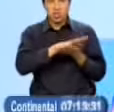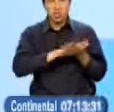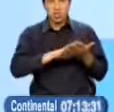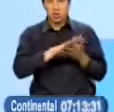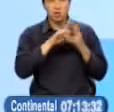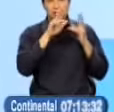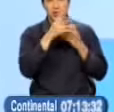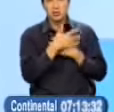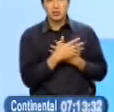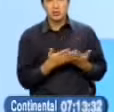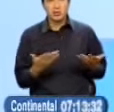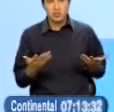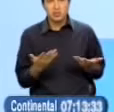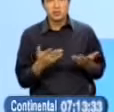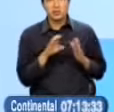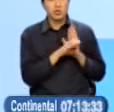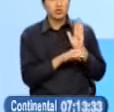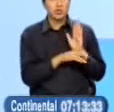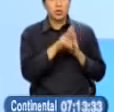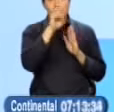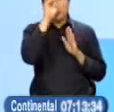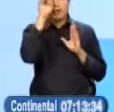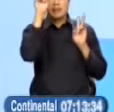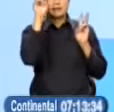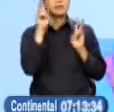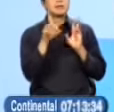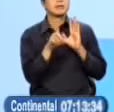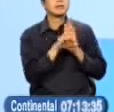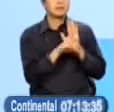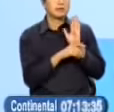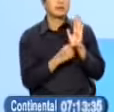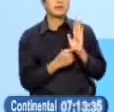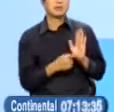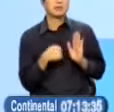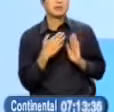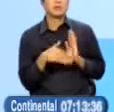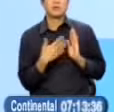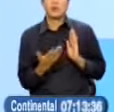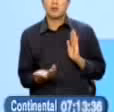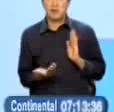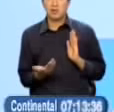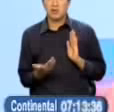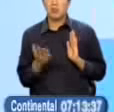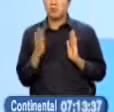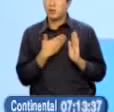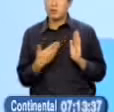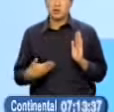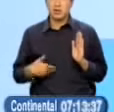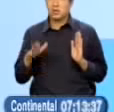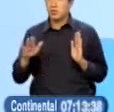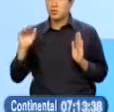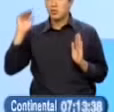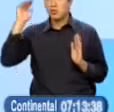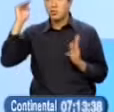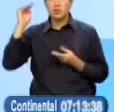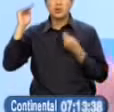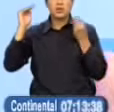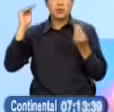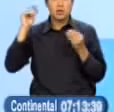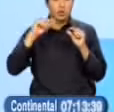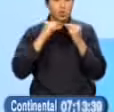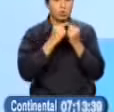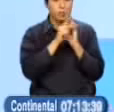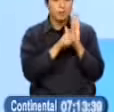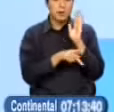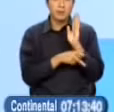constitucional es pseudo constitucionalista pseudo legalista y pues lograron en un sistema presidencialista hacer que una mayoría